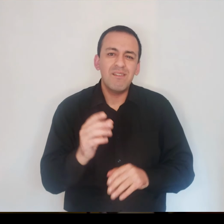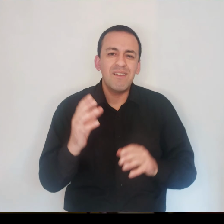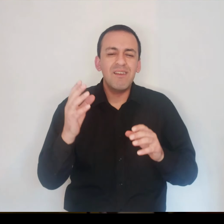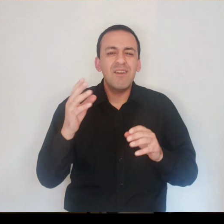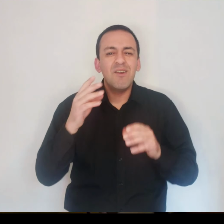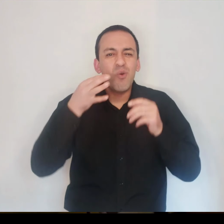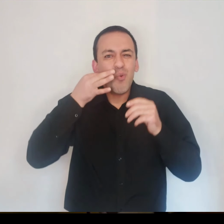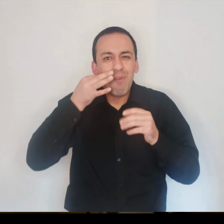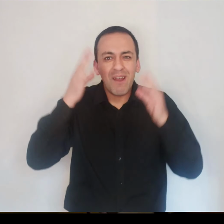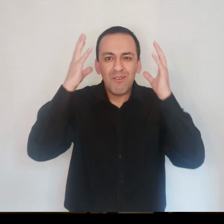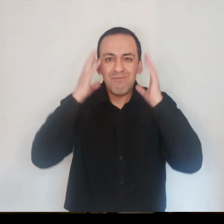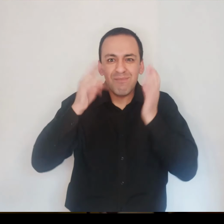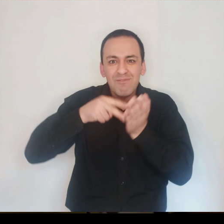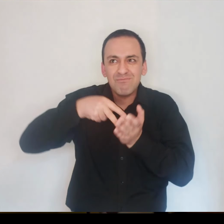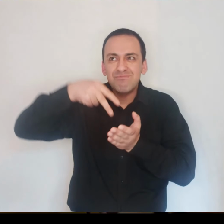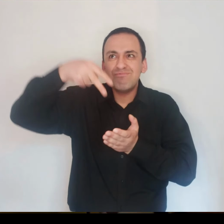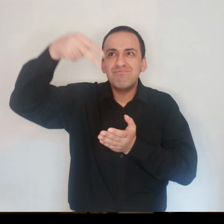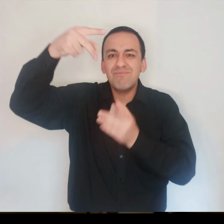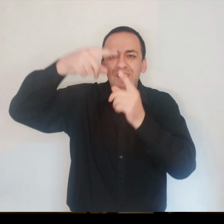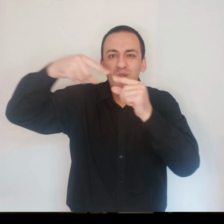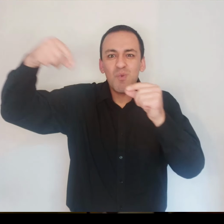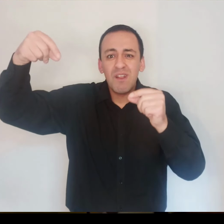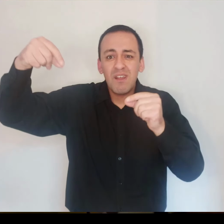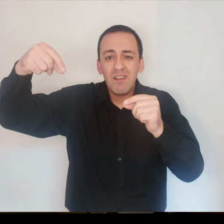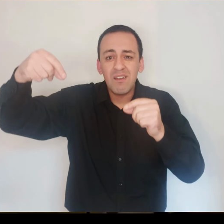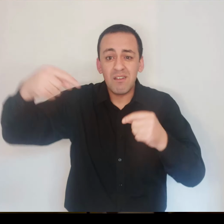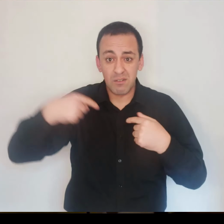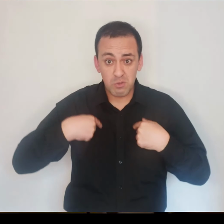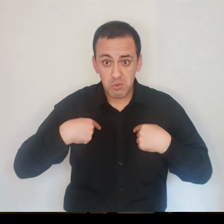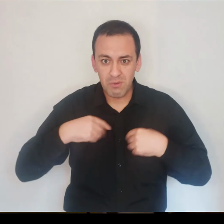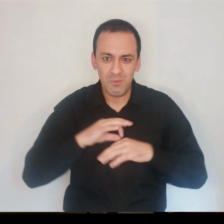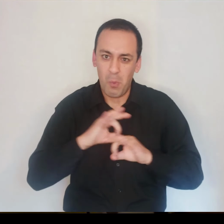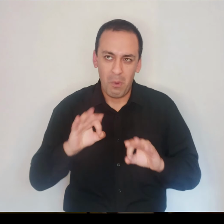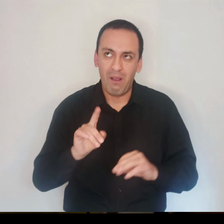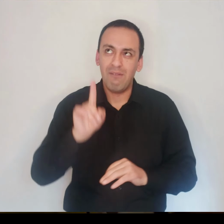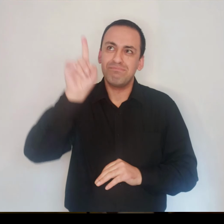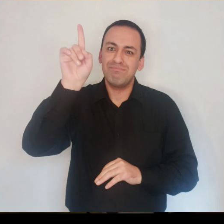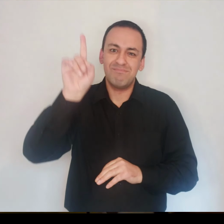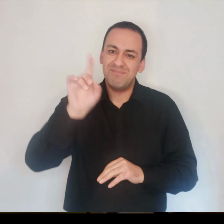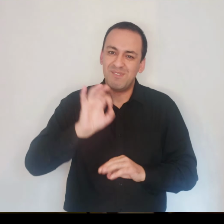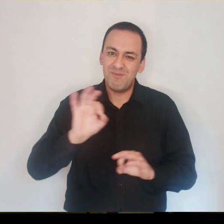espacio, ¿alguna vez han visto un conejo en un cohete? No lo creo.